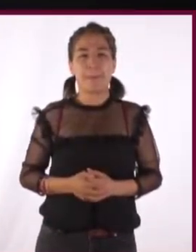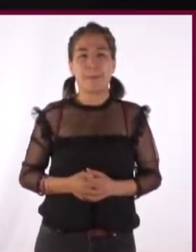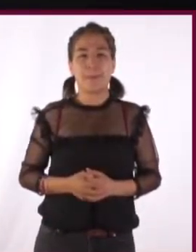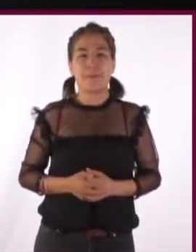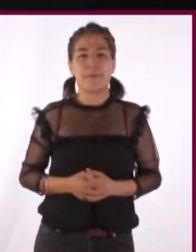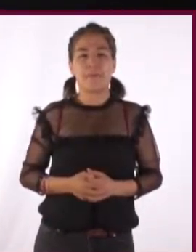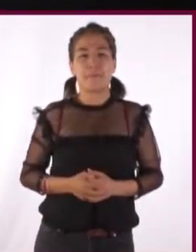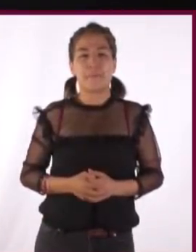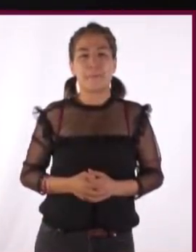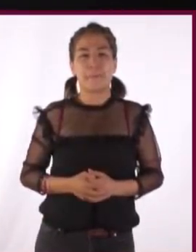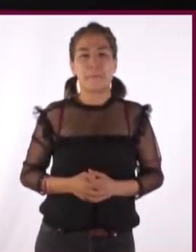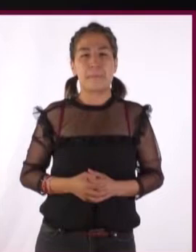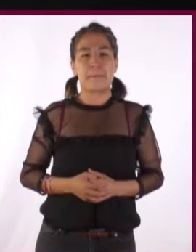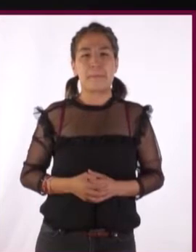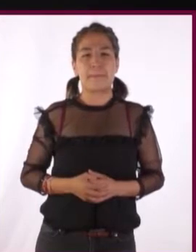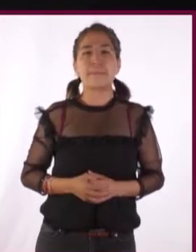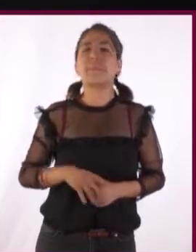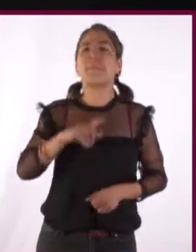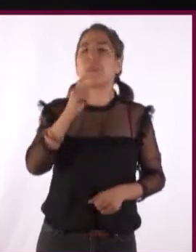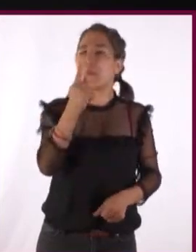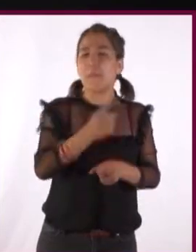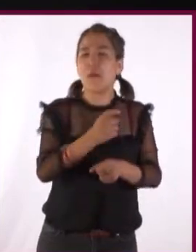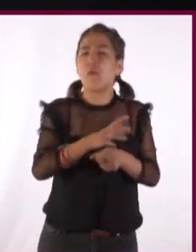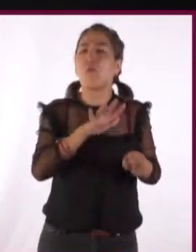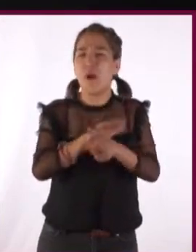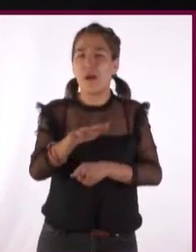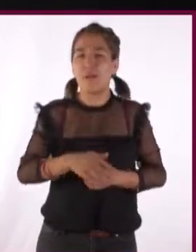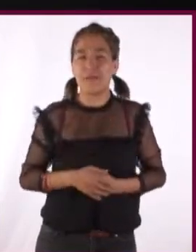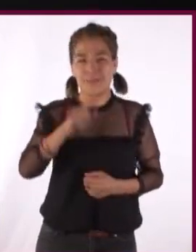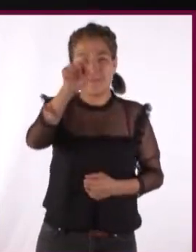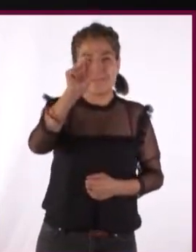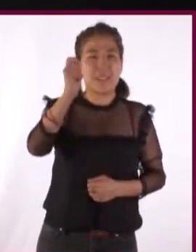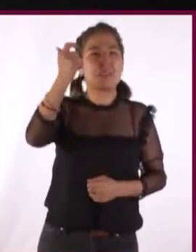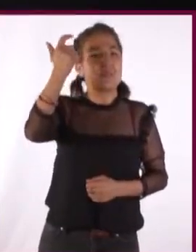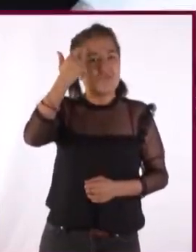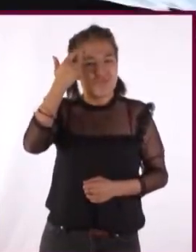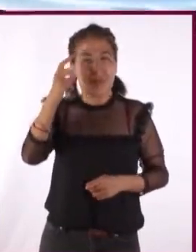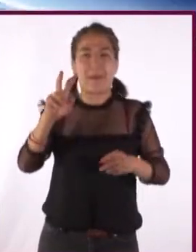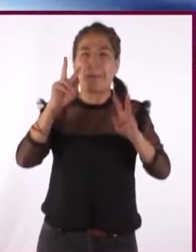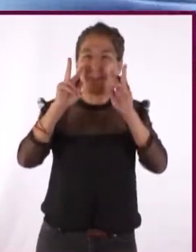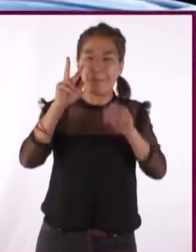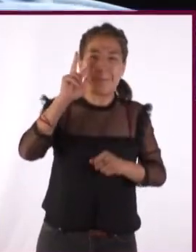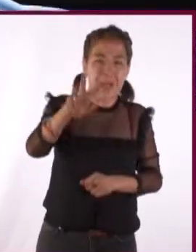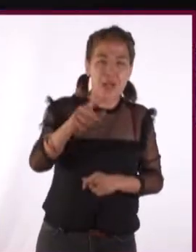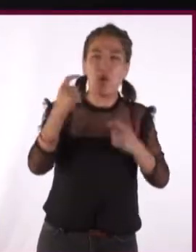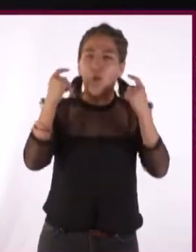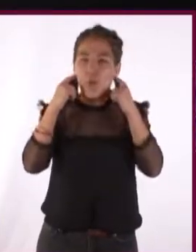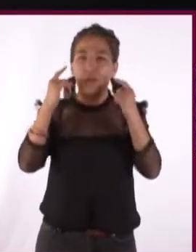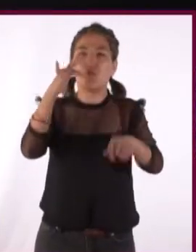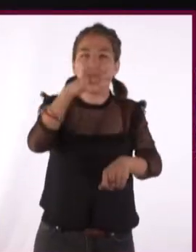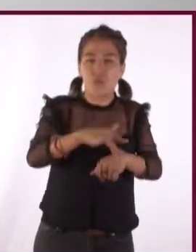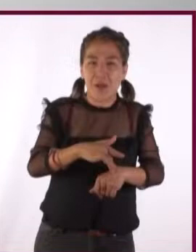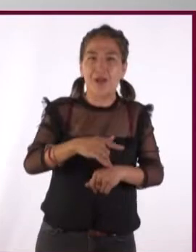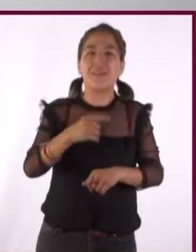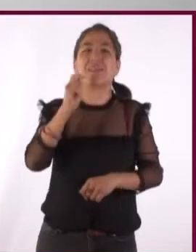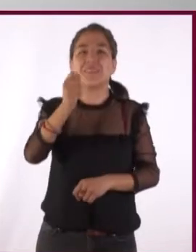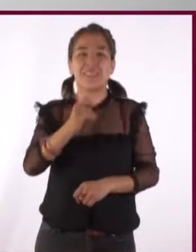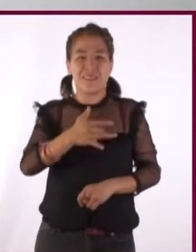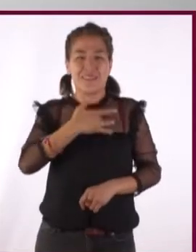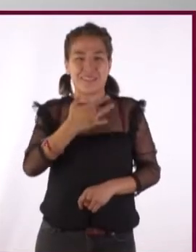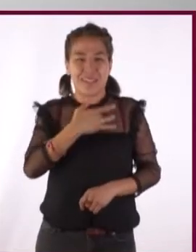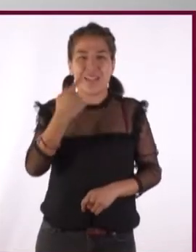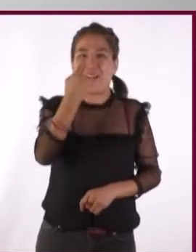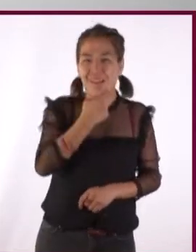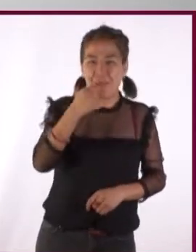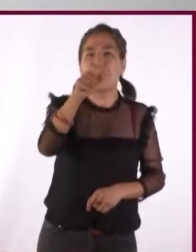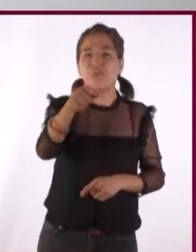Uno, básicamente nuestros sentidos, ¿no? Afortunadamente nuestro cuerpo es una maravilla